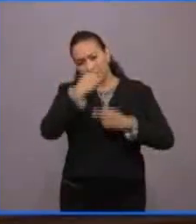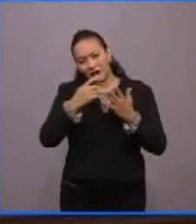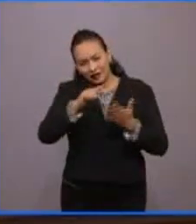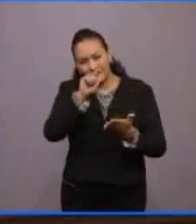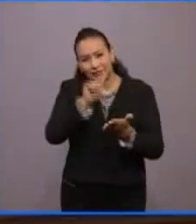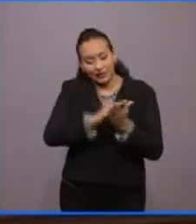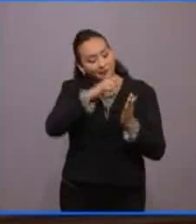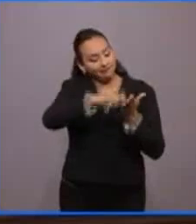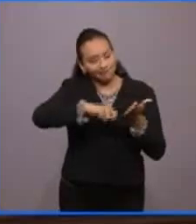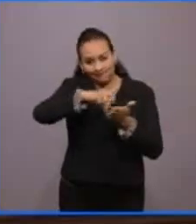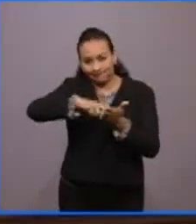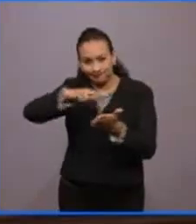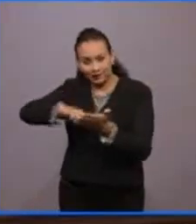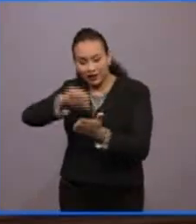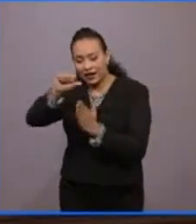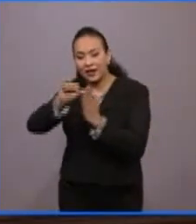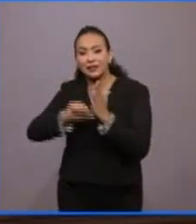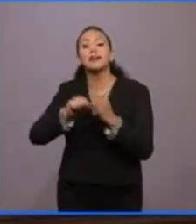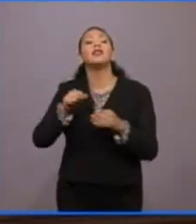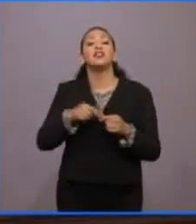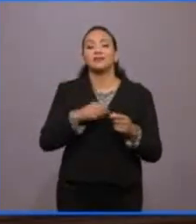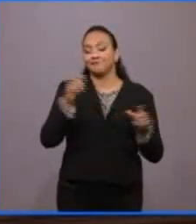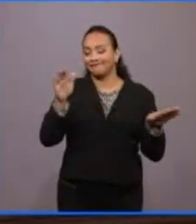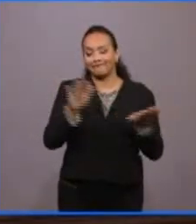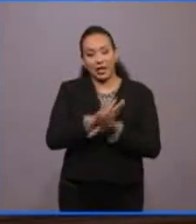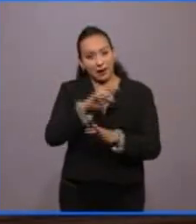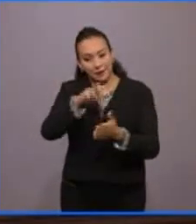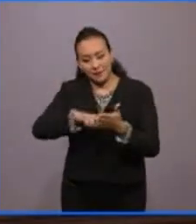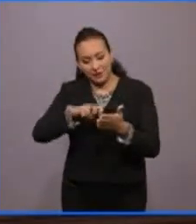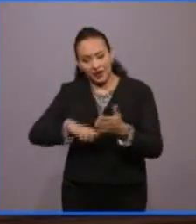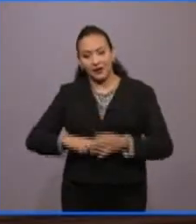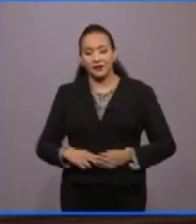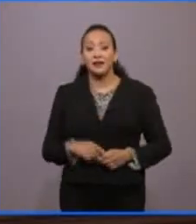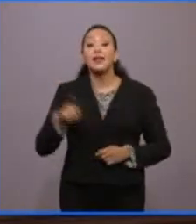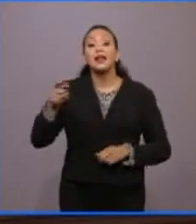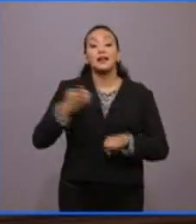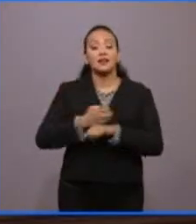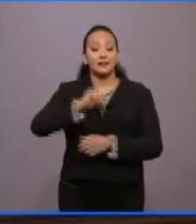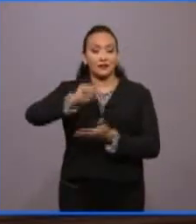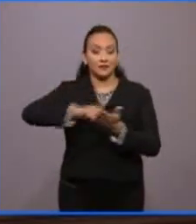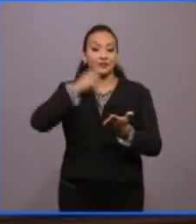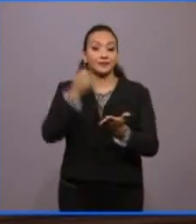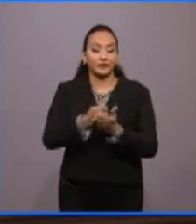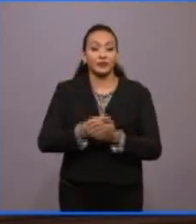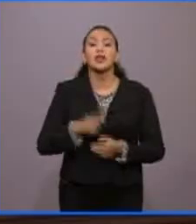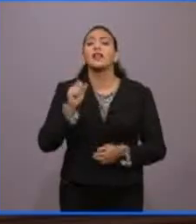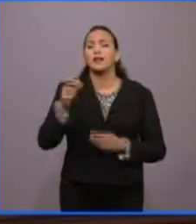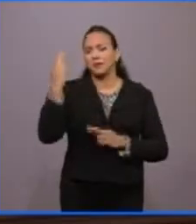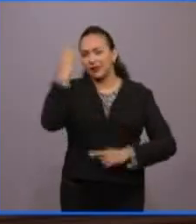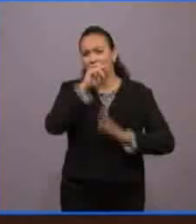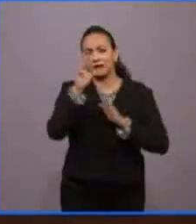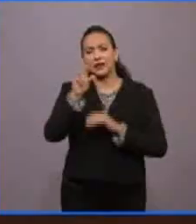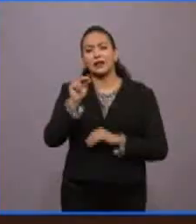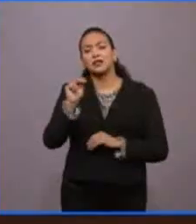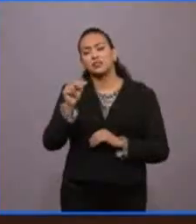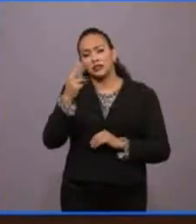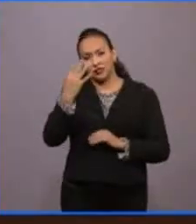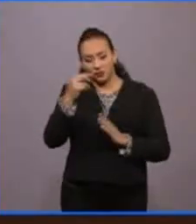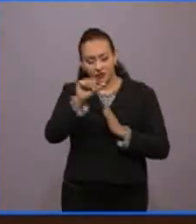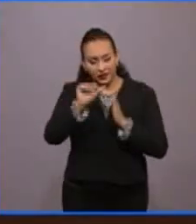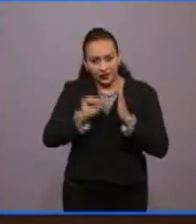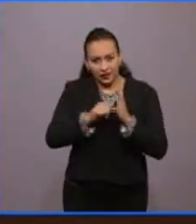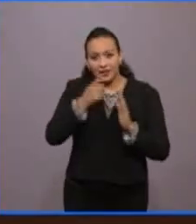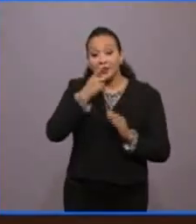se modificaron artículos de la Ley de Fiscalización y Rendición de Cuentas de Tamaulipas. Invalidó el artículo 89 de esa ley,